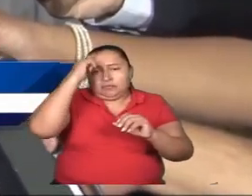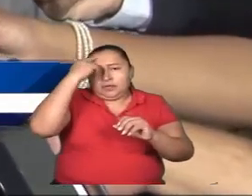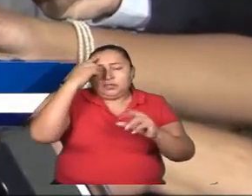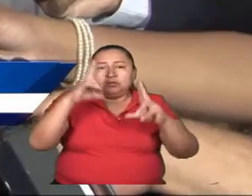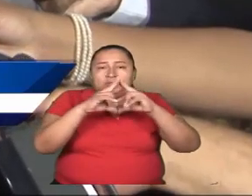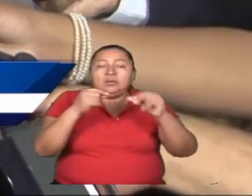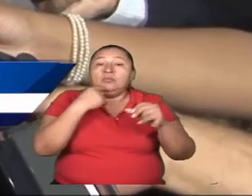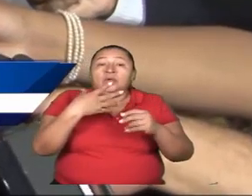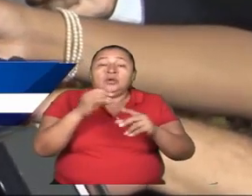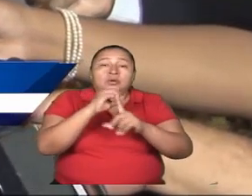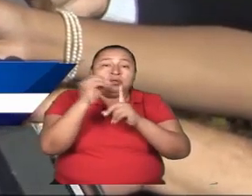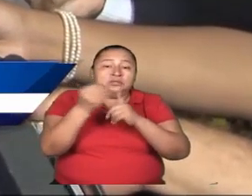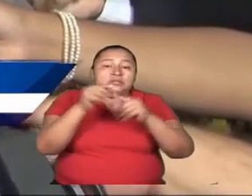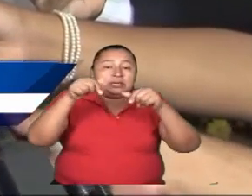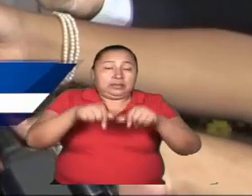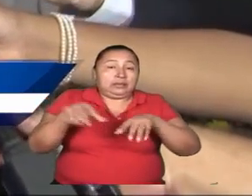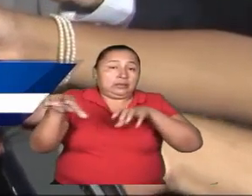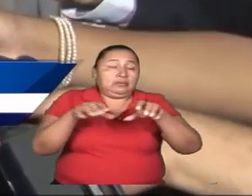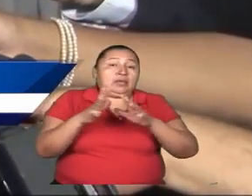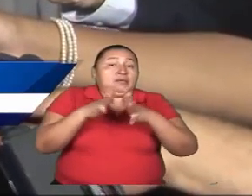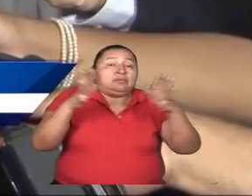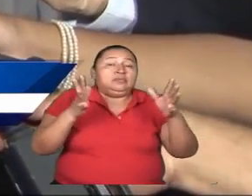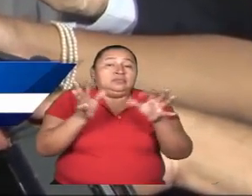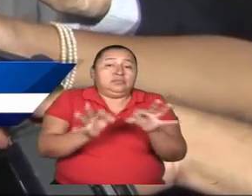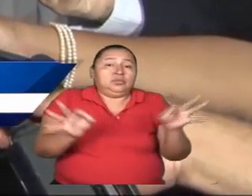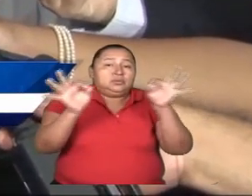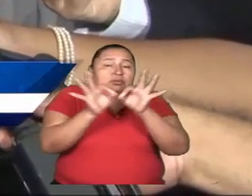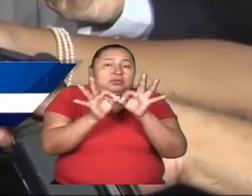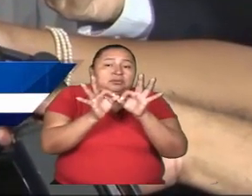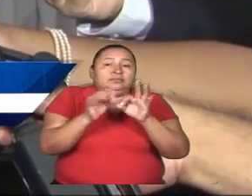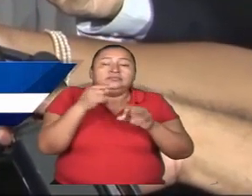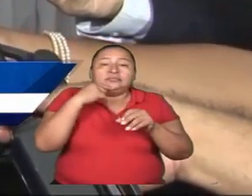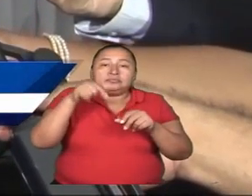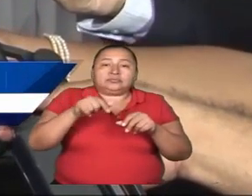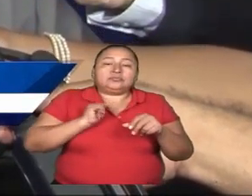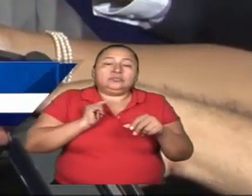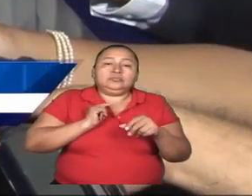organizar este gran evento en el que